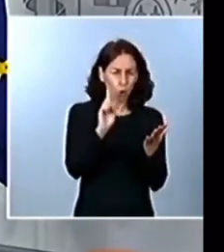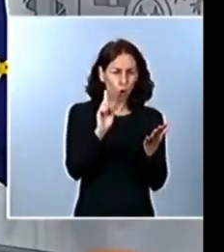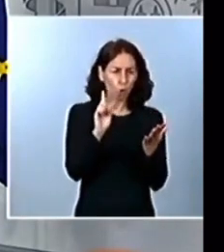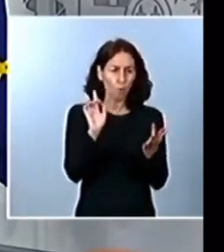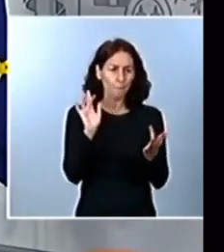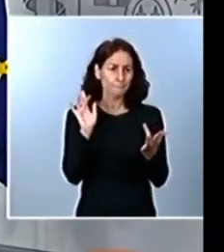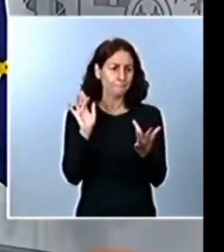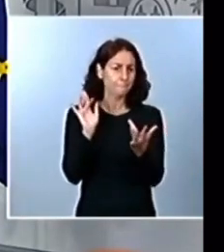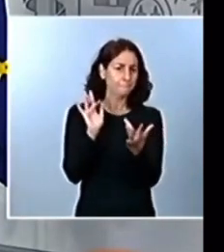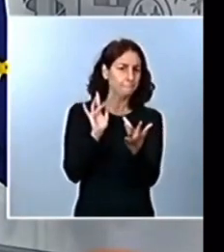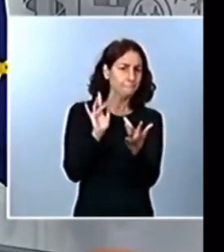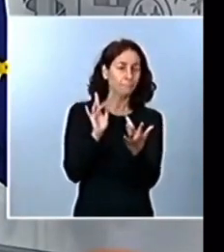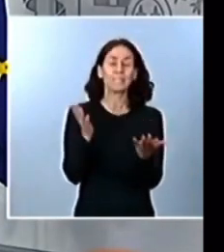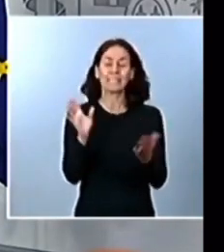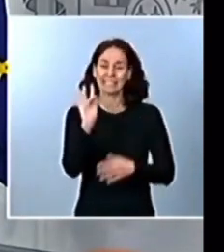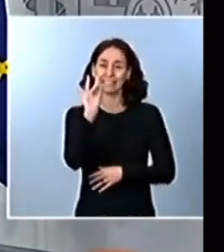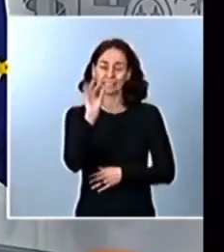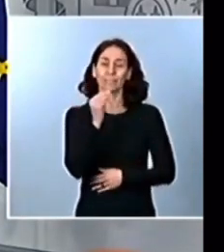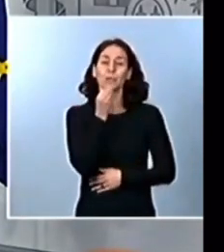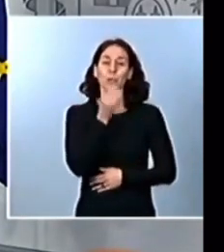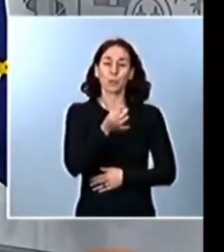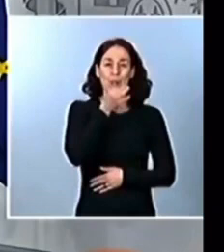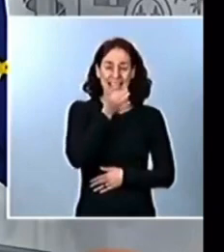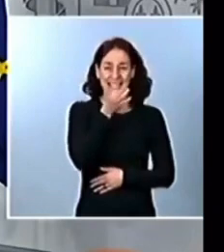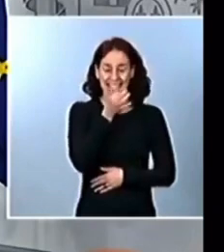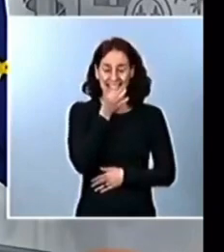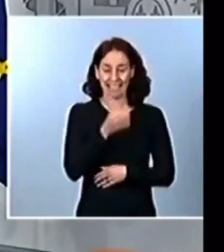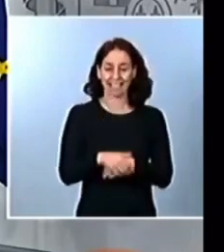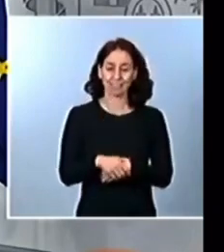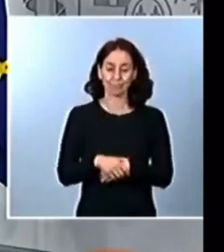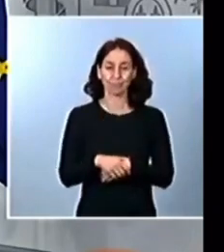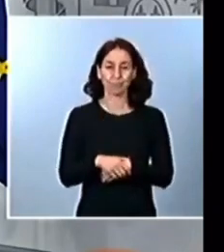Sí, buenas tardes. Adelante. Buenas tardes, presidente. Sí.